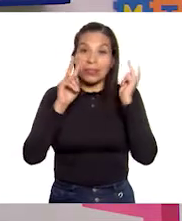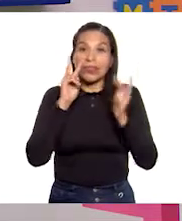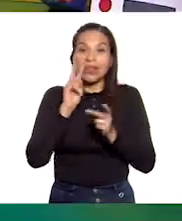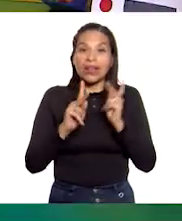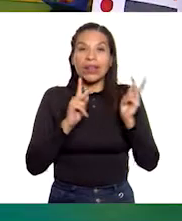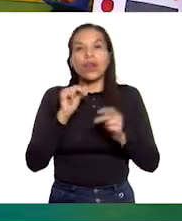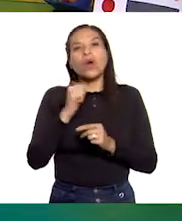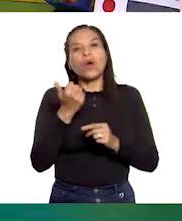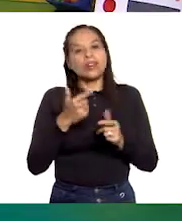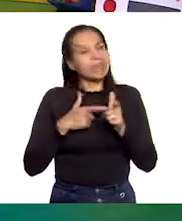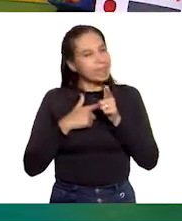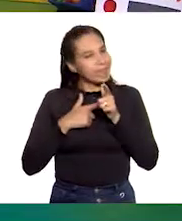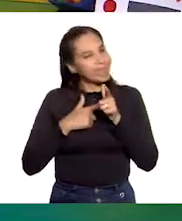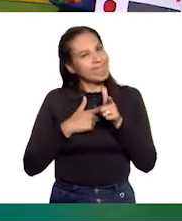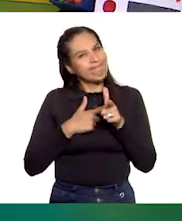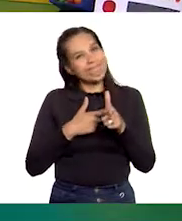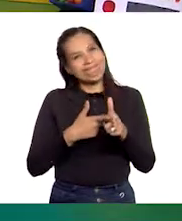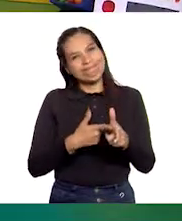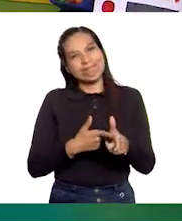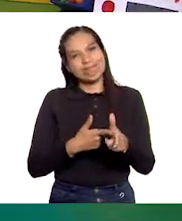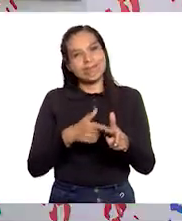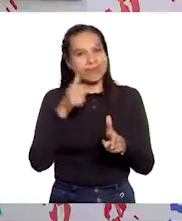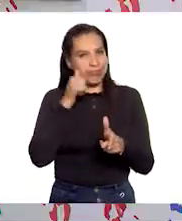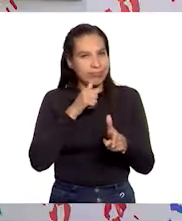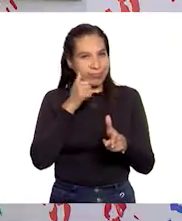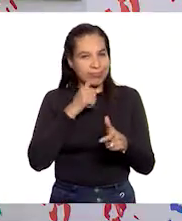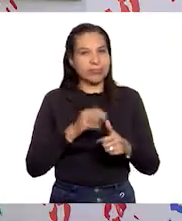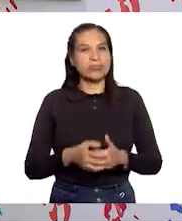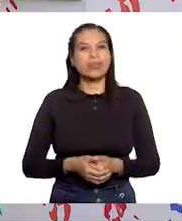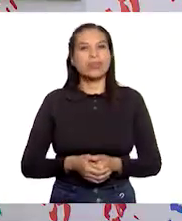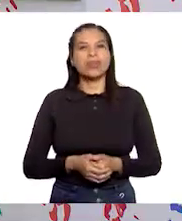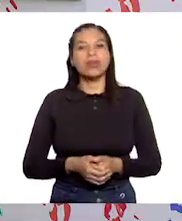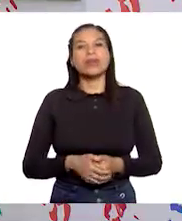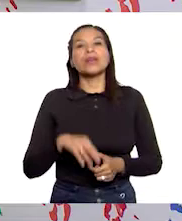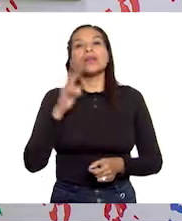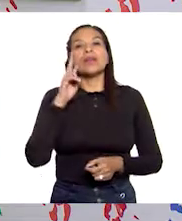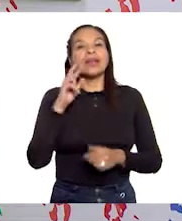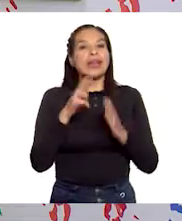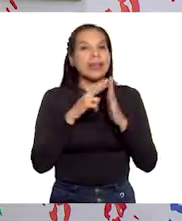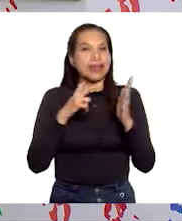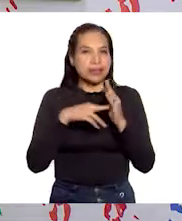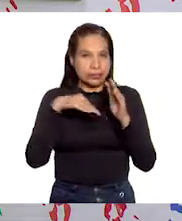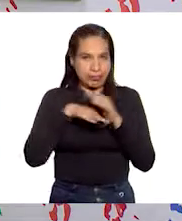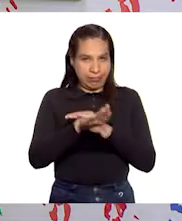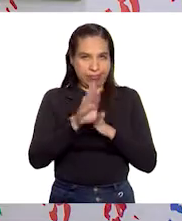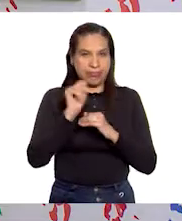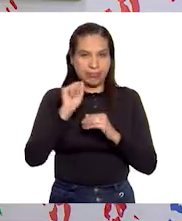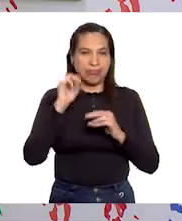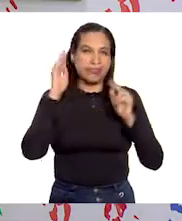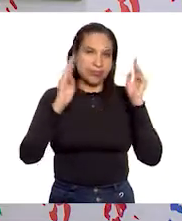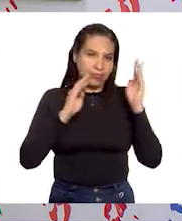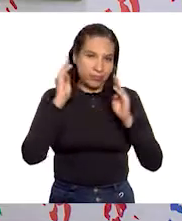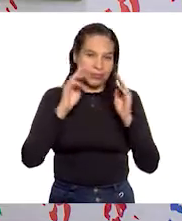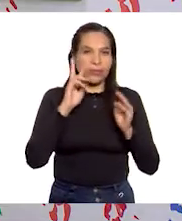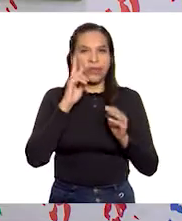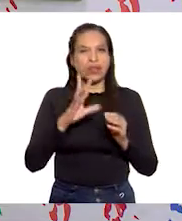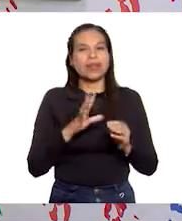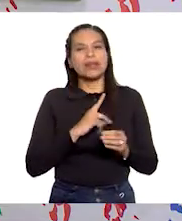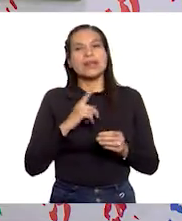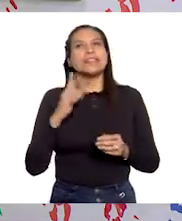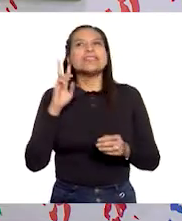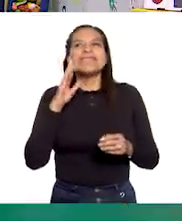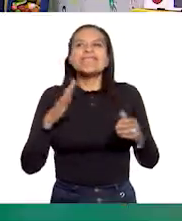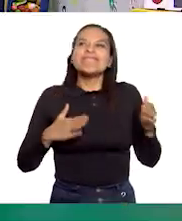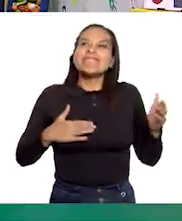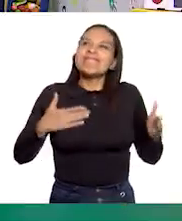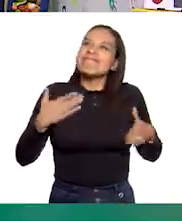verlas. Sí. Y hay otras que están todo el tiempo. Que siempre se quedan ahí, ¿cierto? Eso, y vimos las reglas para visitar los museos, vimos que se